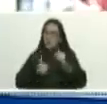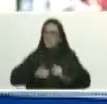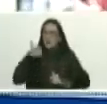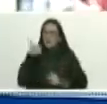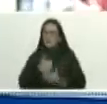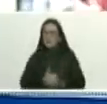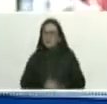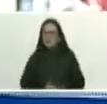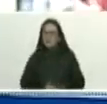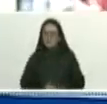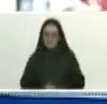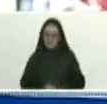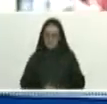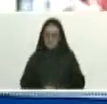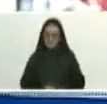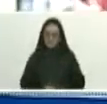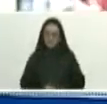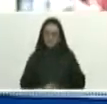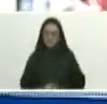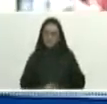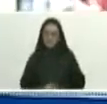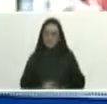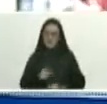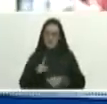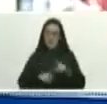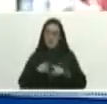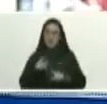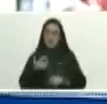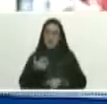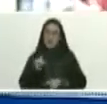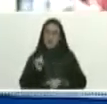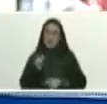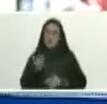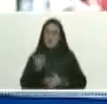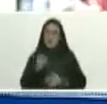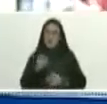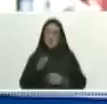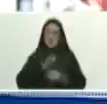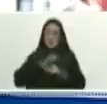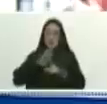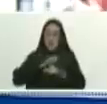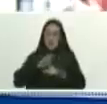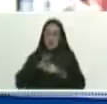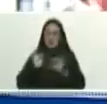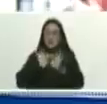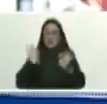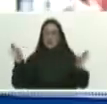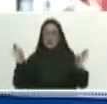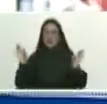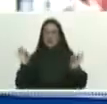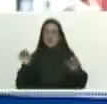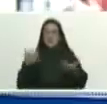tampoco. Porque lo que tenemos lo parimos. El cemento lo parimos, las cabillas las